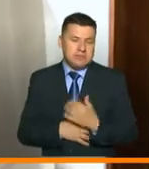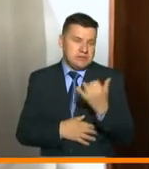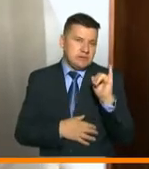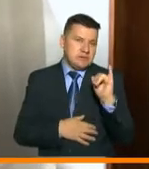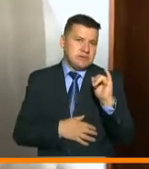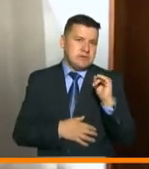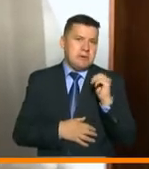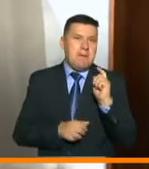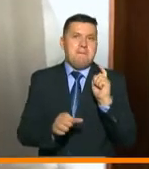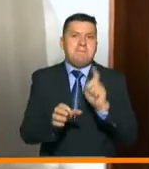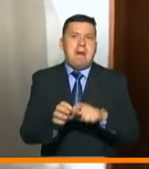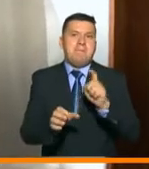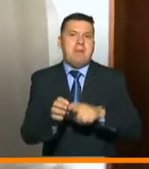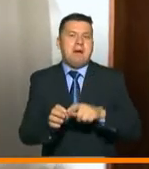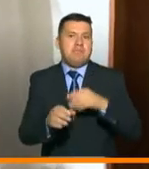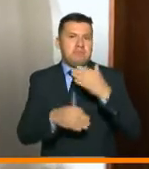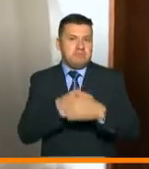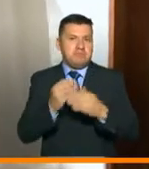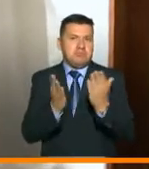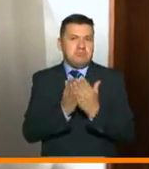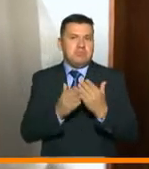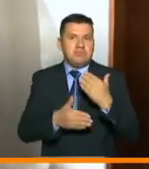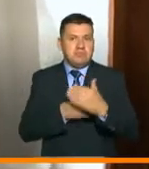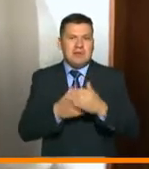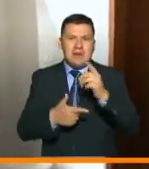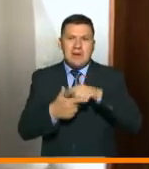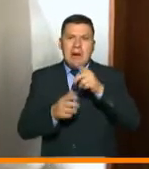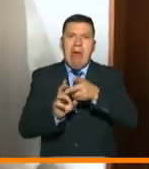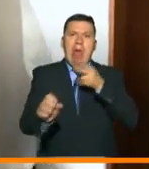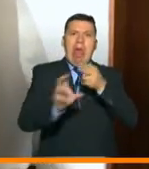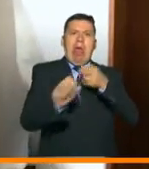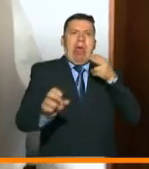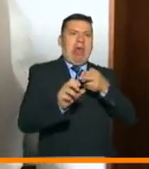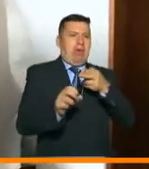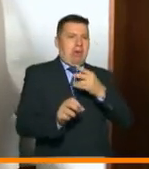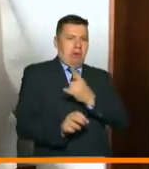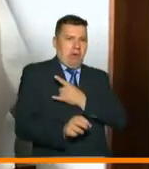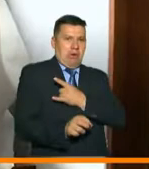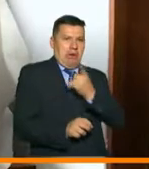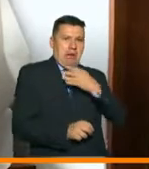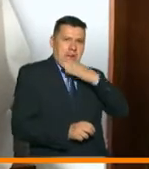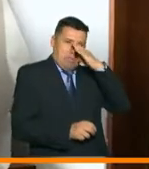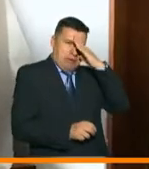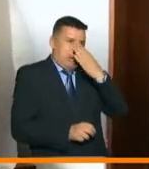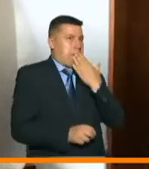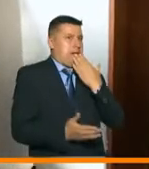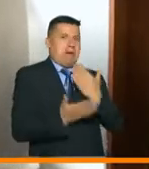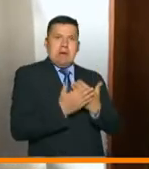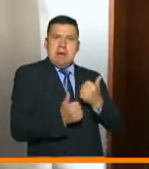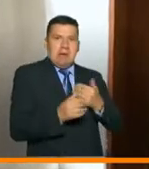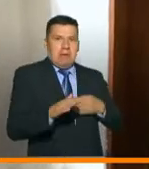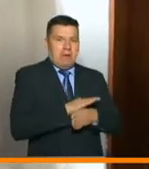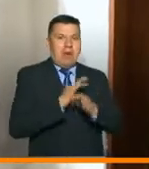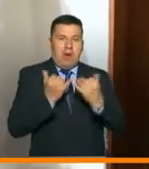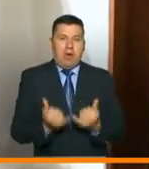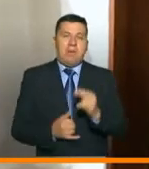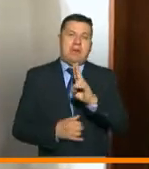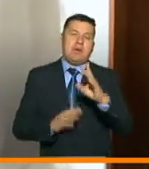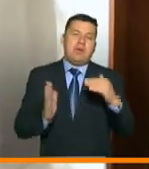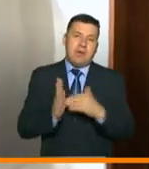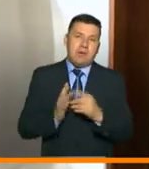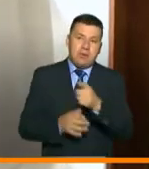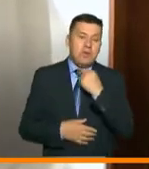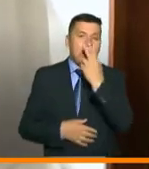se han venido matriculando, que ha permitido la baja deserción en la educación superior en Medellín, y el año pasado fueron 24,000. Es